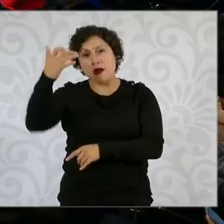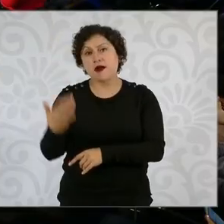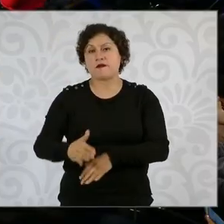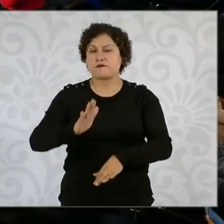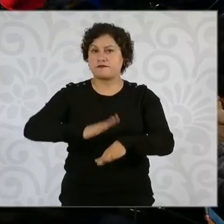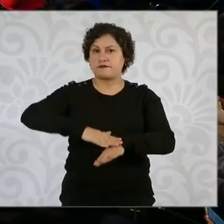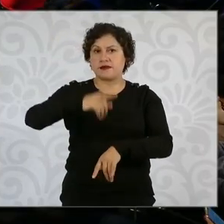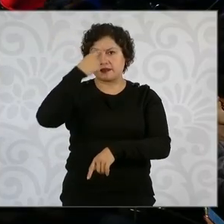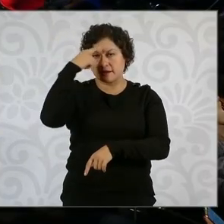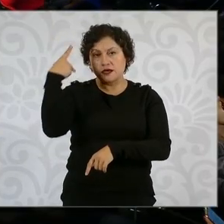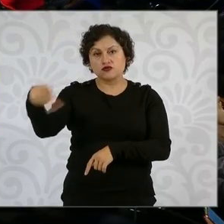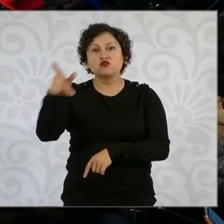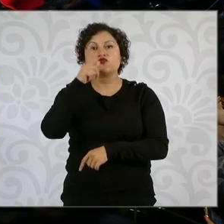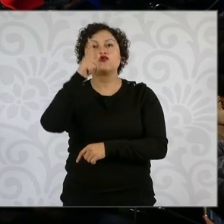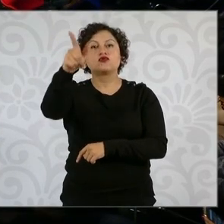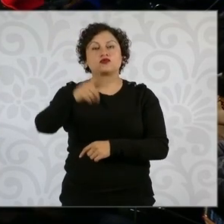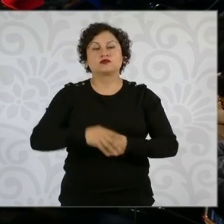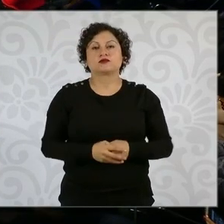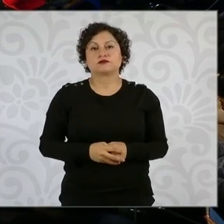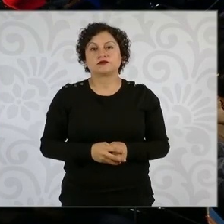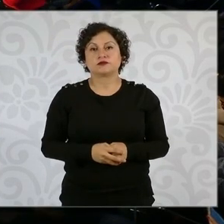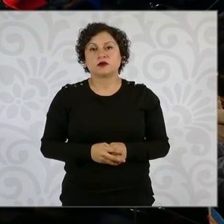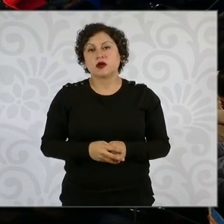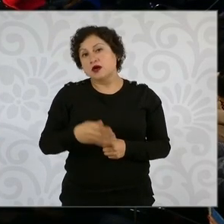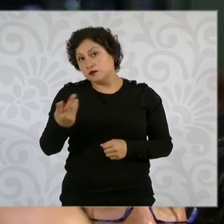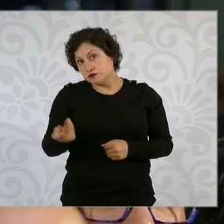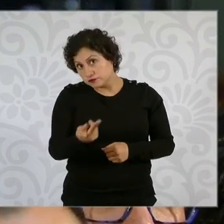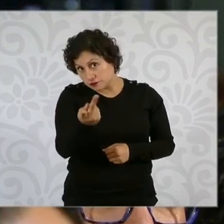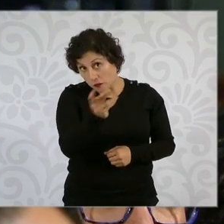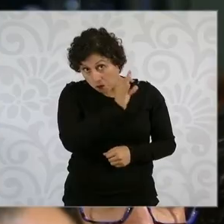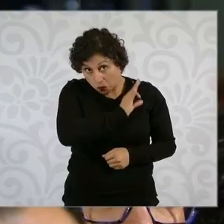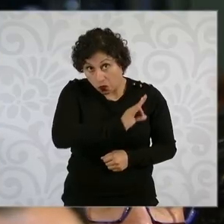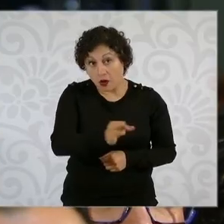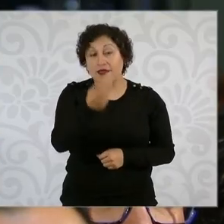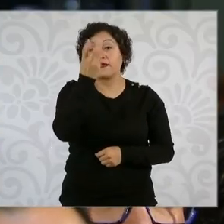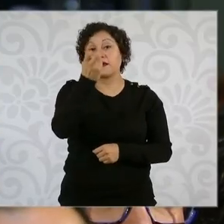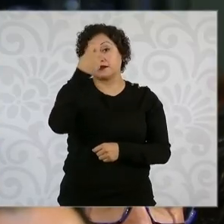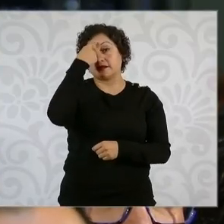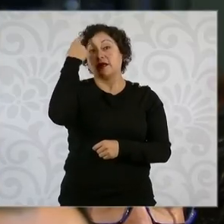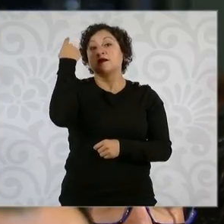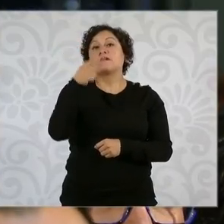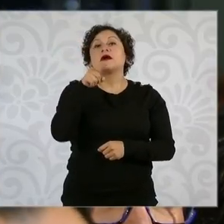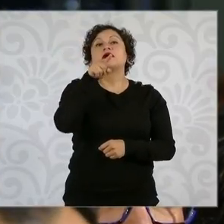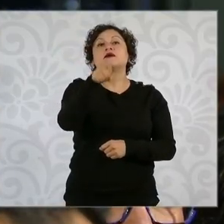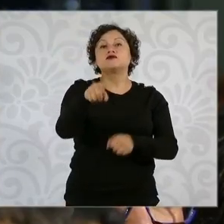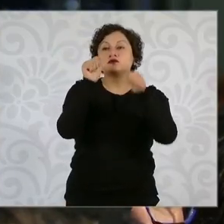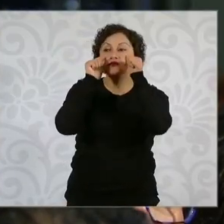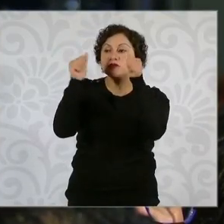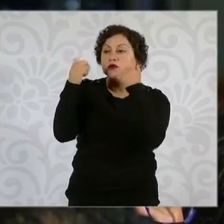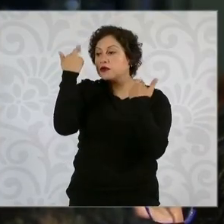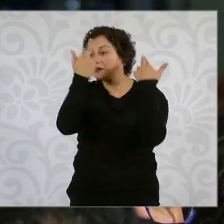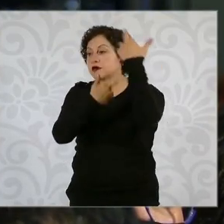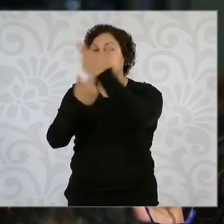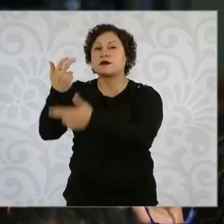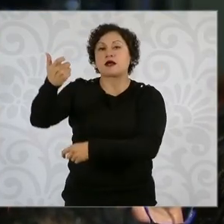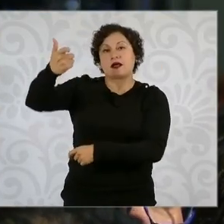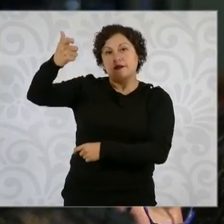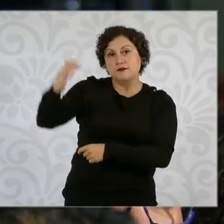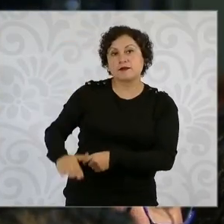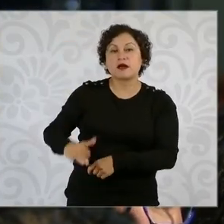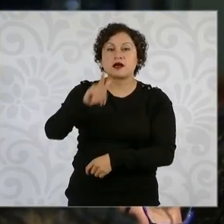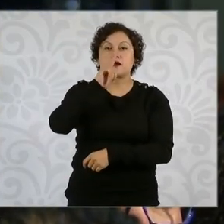en el recibo de luz. ¿Podría ser posible en su gobierno gestionar una revisión con miras a reducir las tarifas